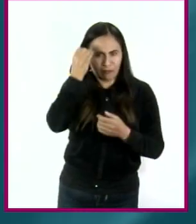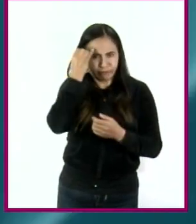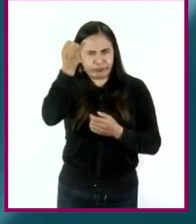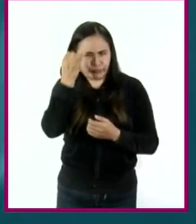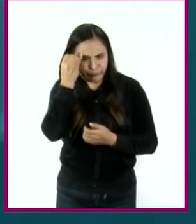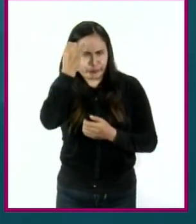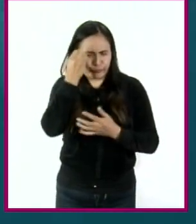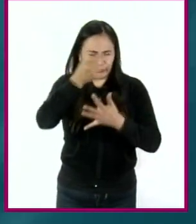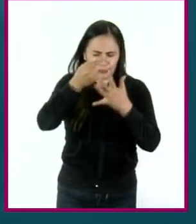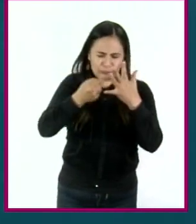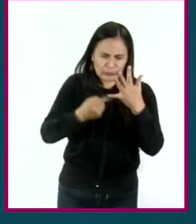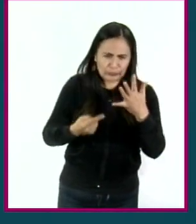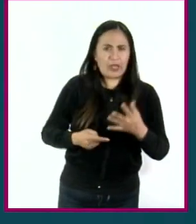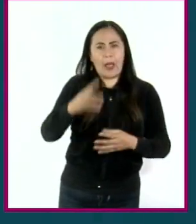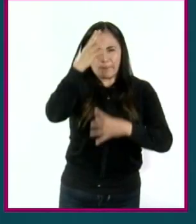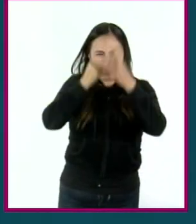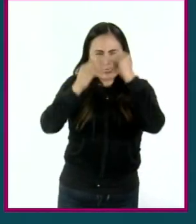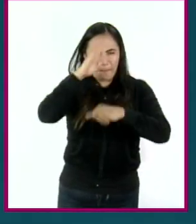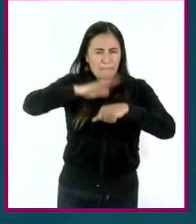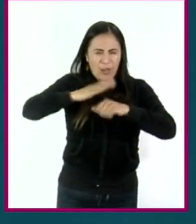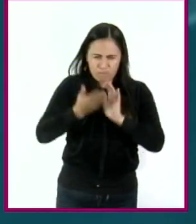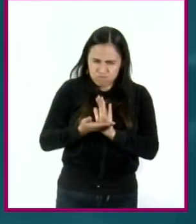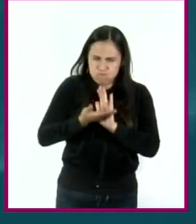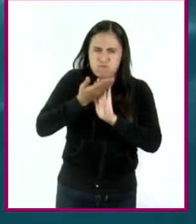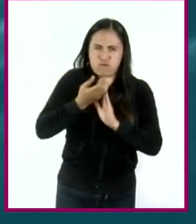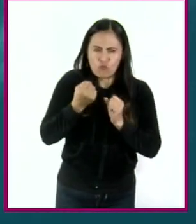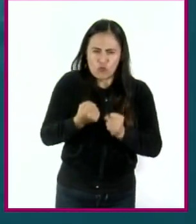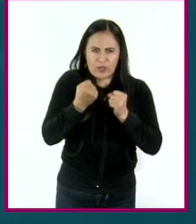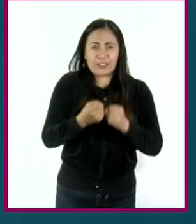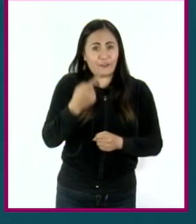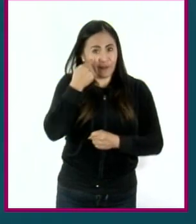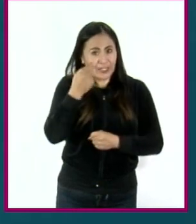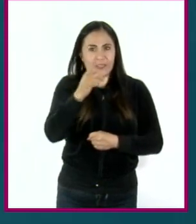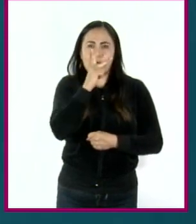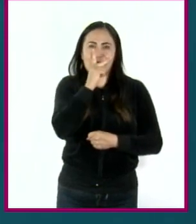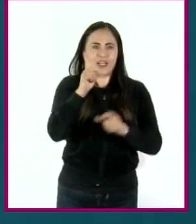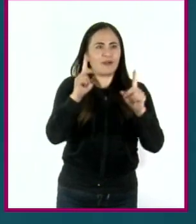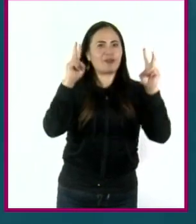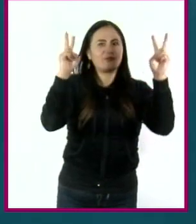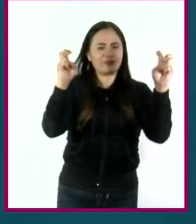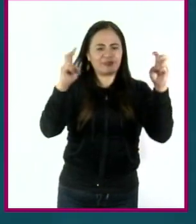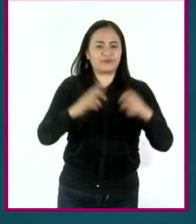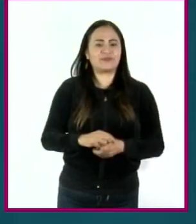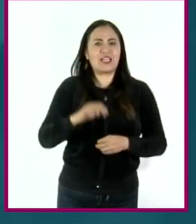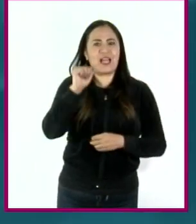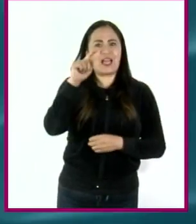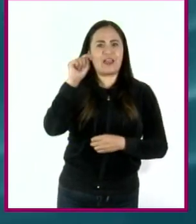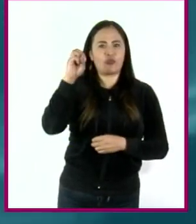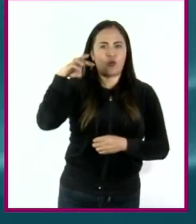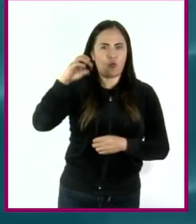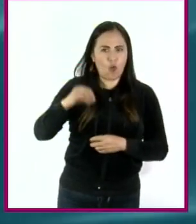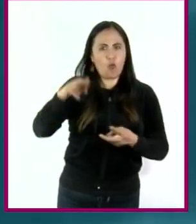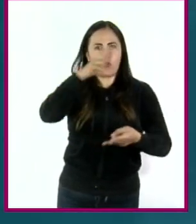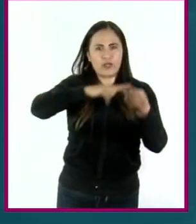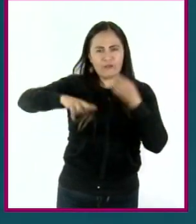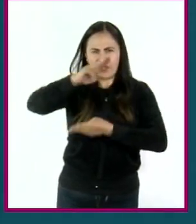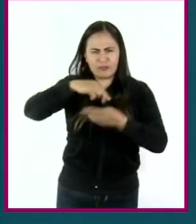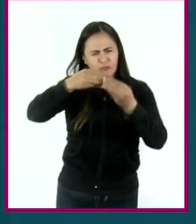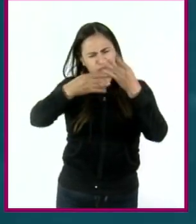continuo y fortalece los aprendizajes. Además, chécate, nuestro lema está bien bonito: el átomo, el universo y todo lo